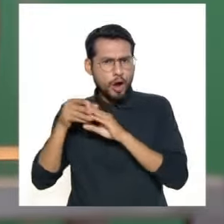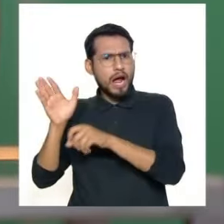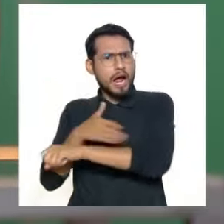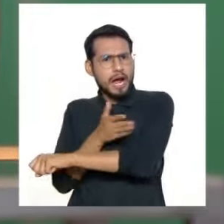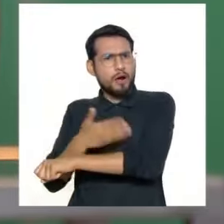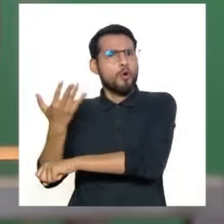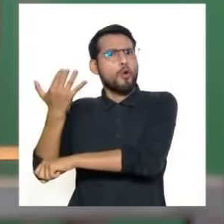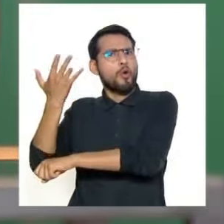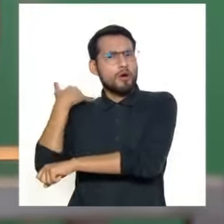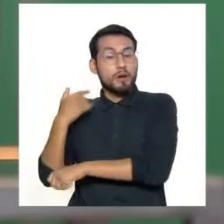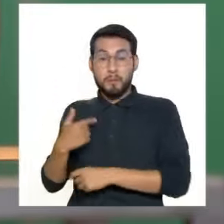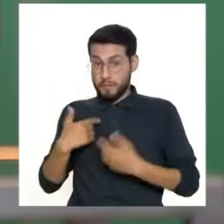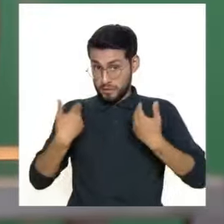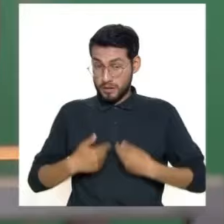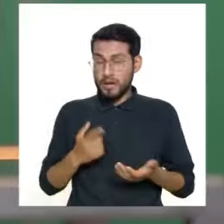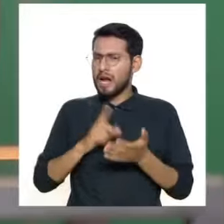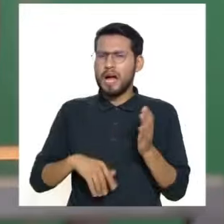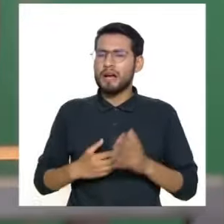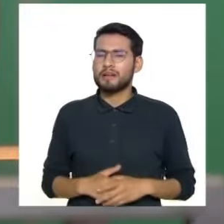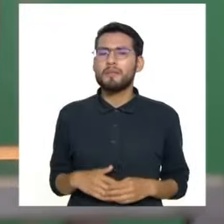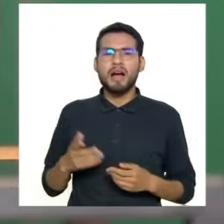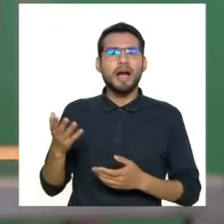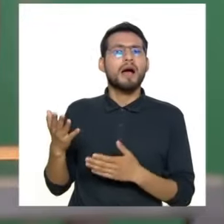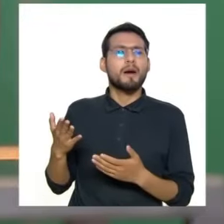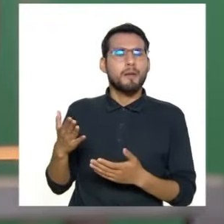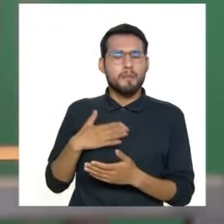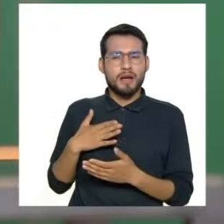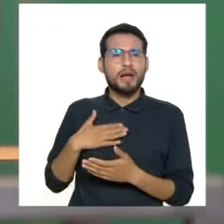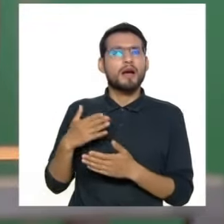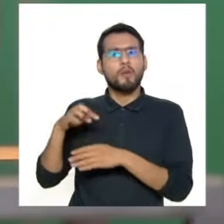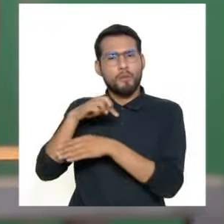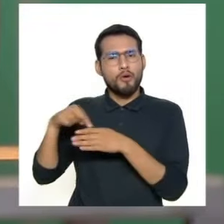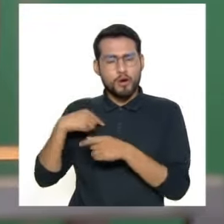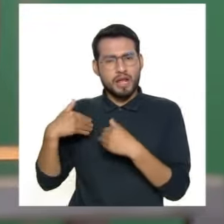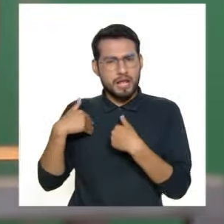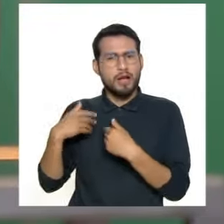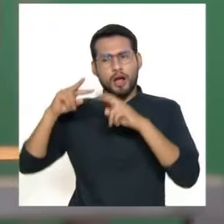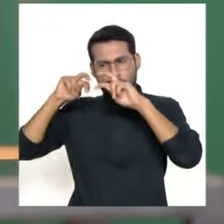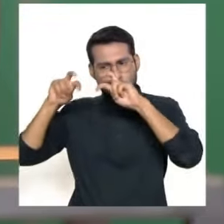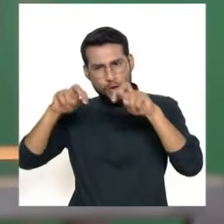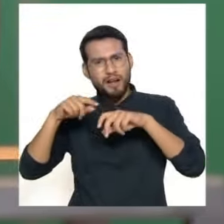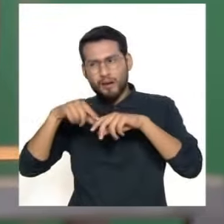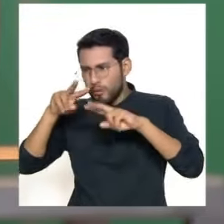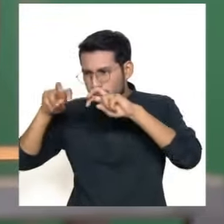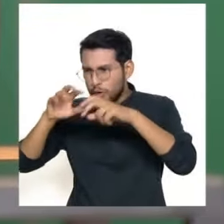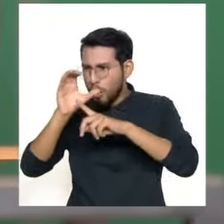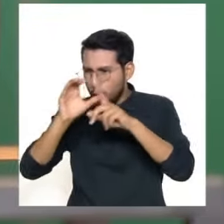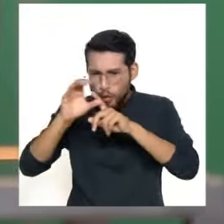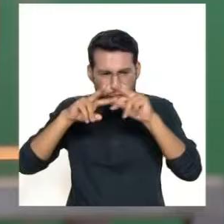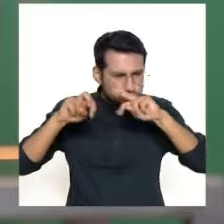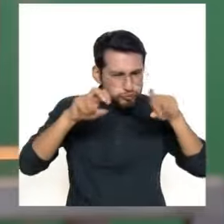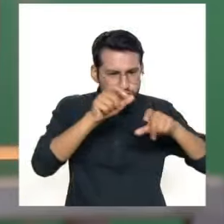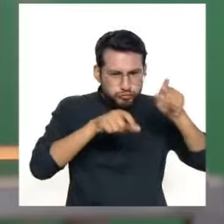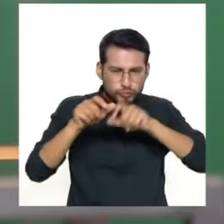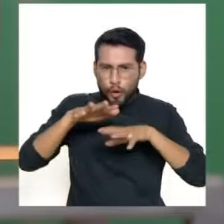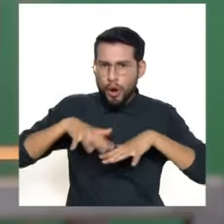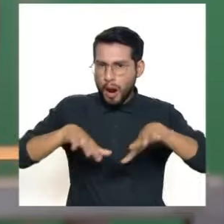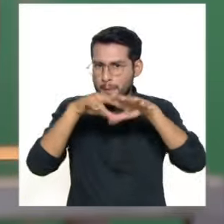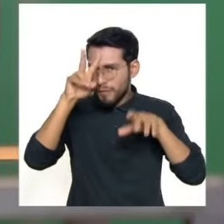canciones en mi caso me ayuda la la la la la profesión que yo tengo soy antropóloga leo mucho alrededor de nuestra